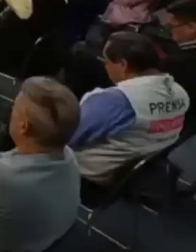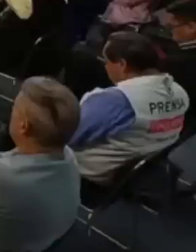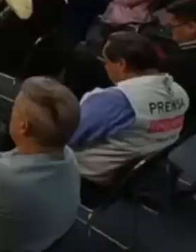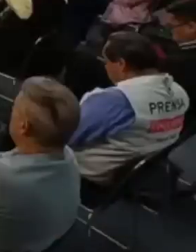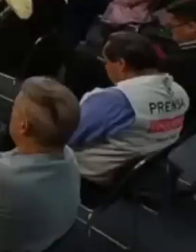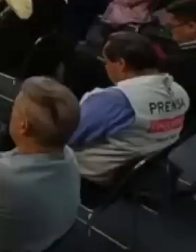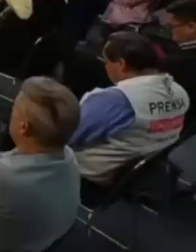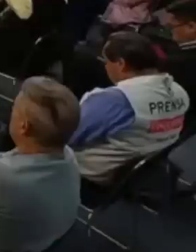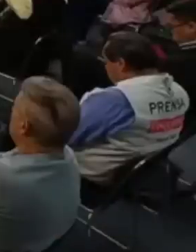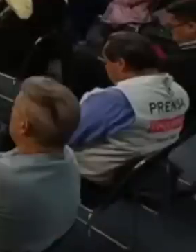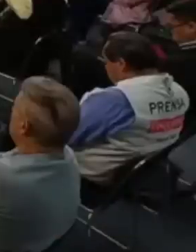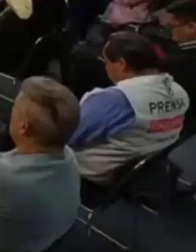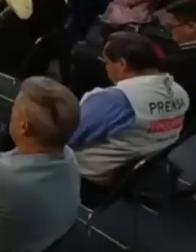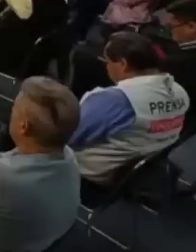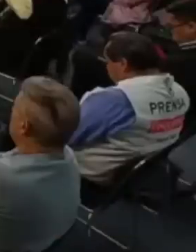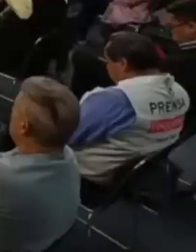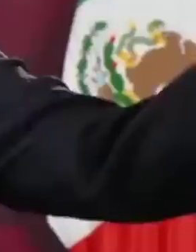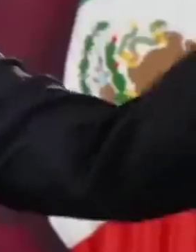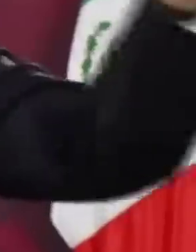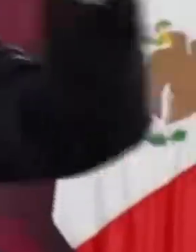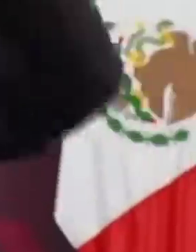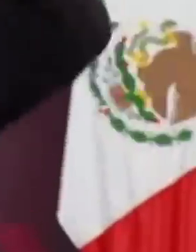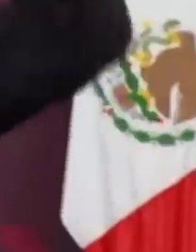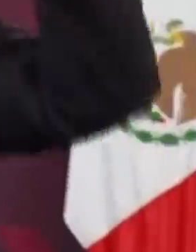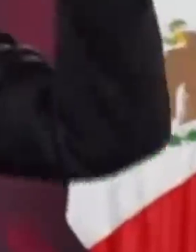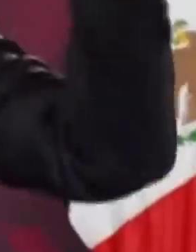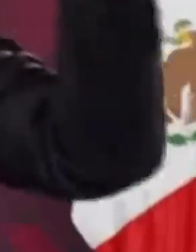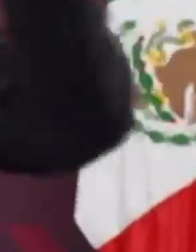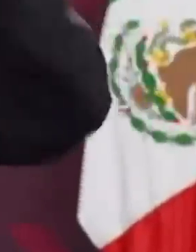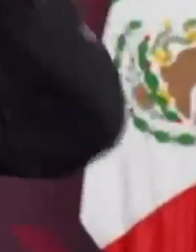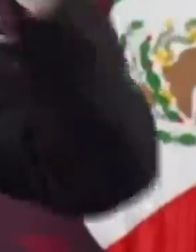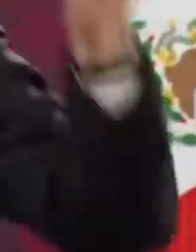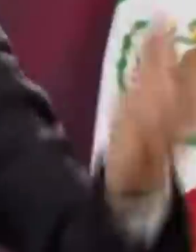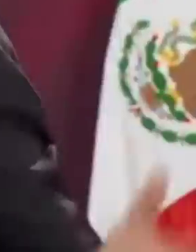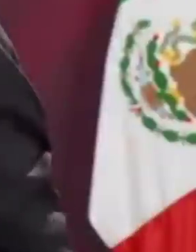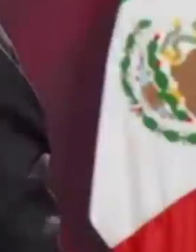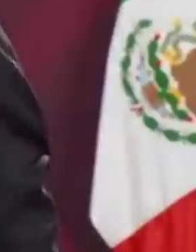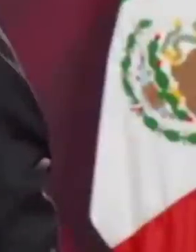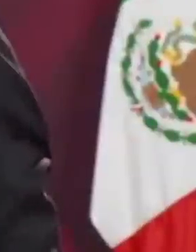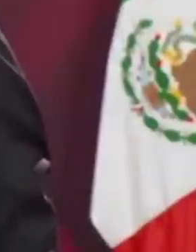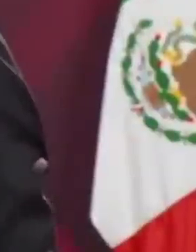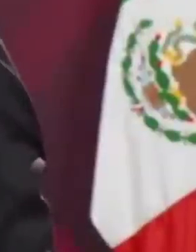No, no, eso ya lo estamos informando hoy también. ¿Cuántos?